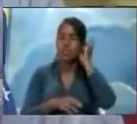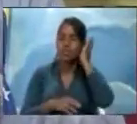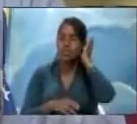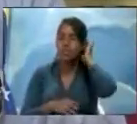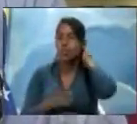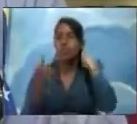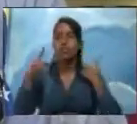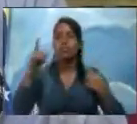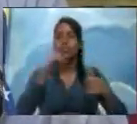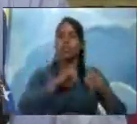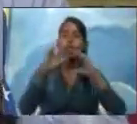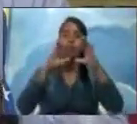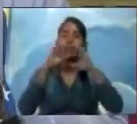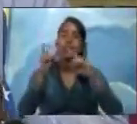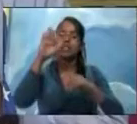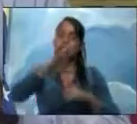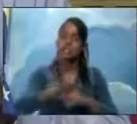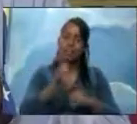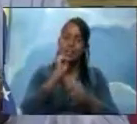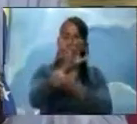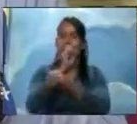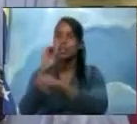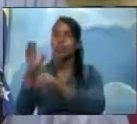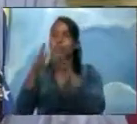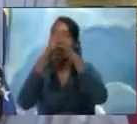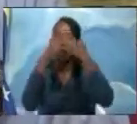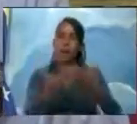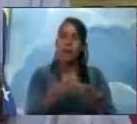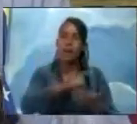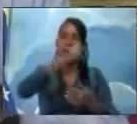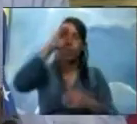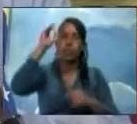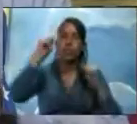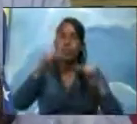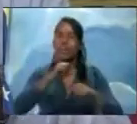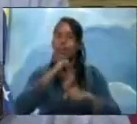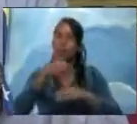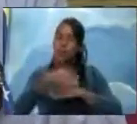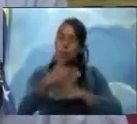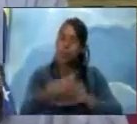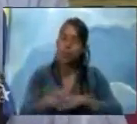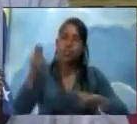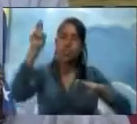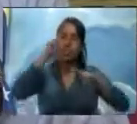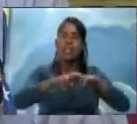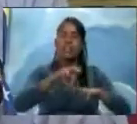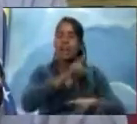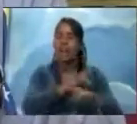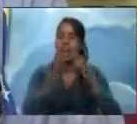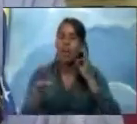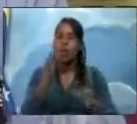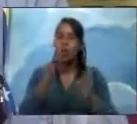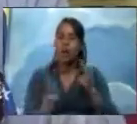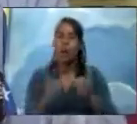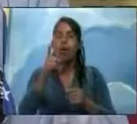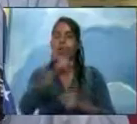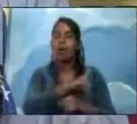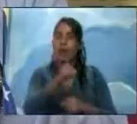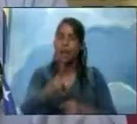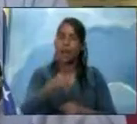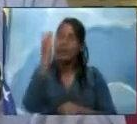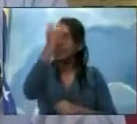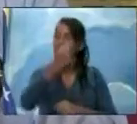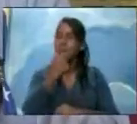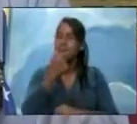cualquier medio de comunicación se está extendiendo la palabra de Dios. Y es que pronto se sentará el juez a juzgar. Qué lindo